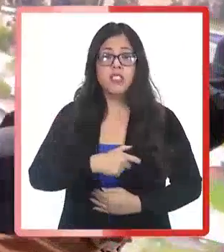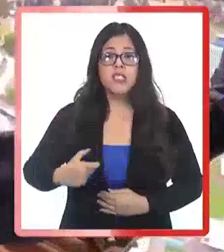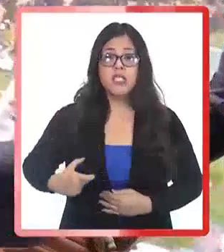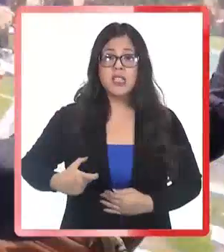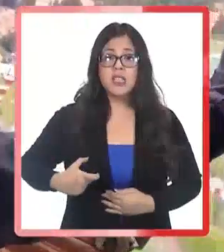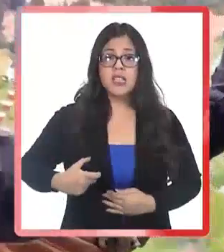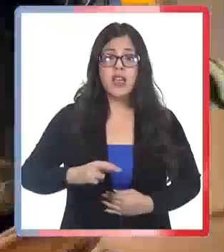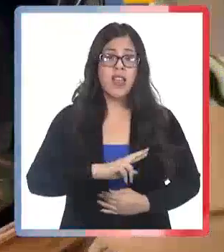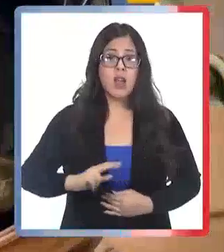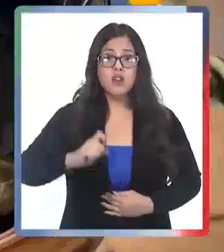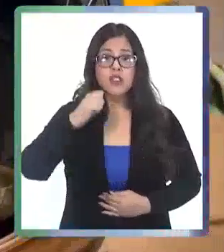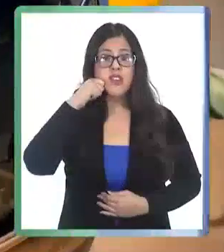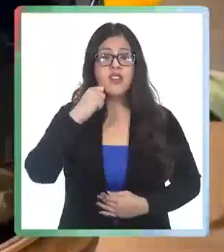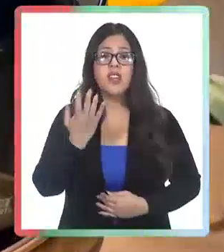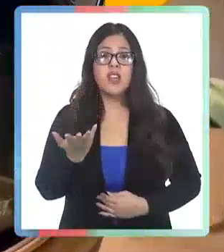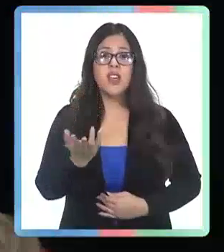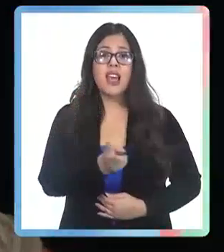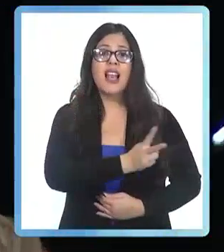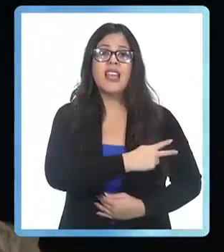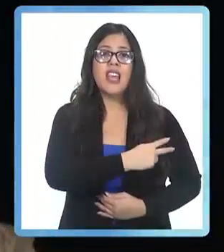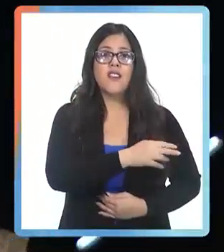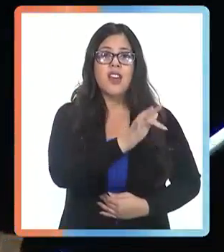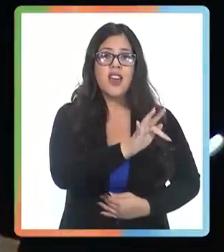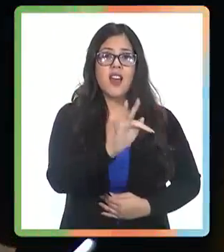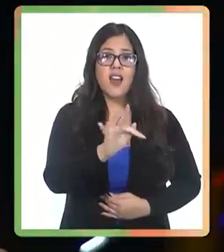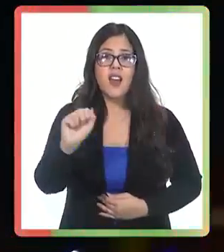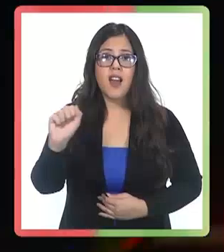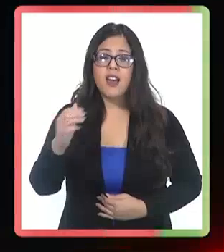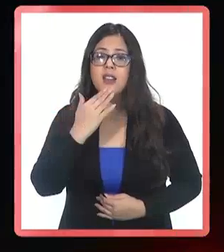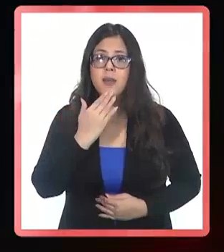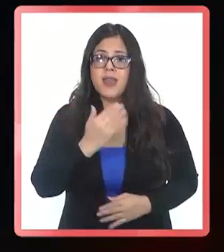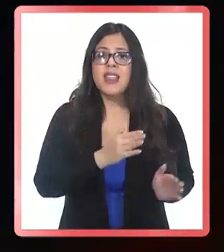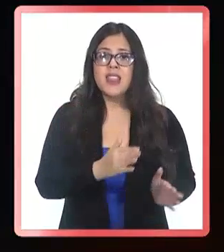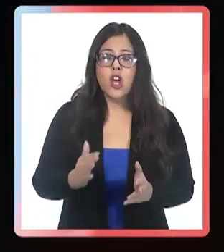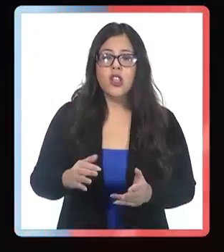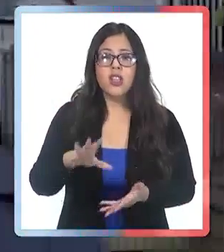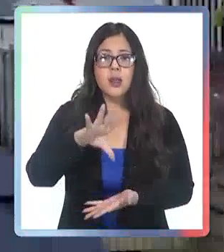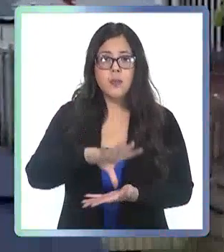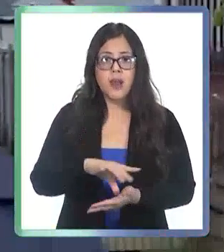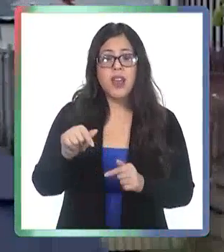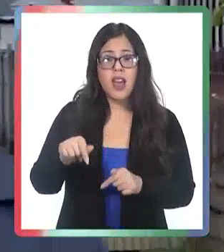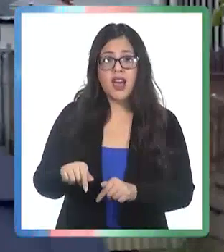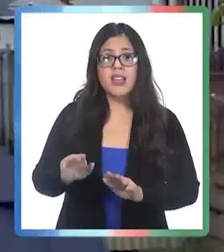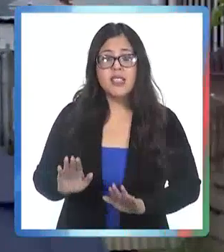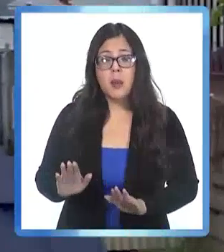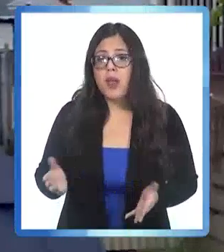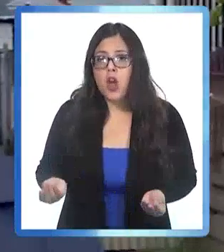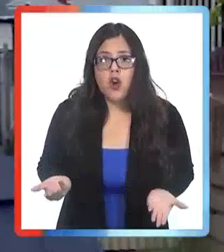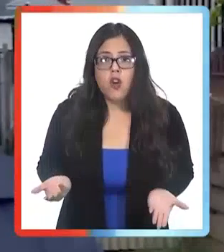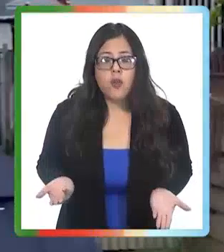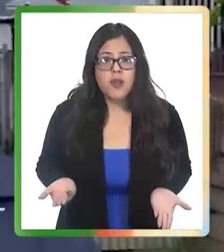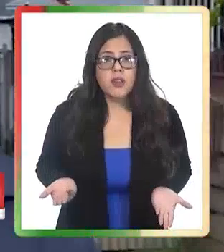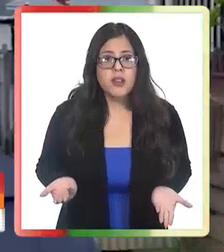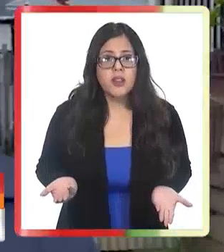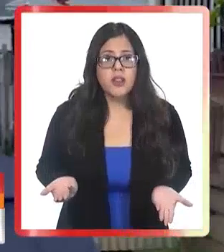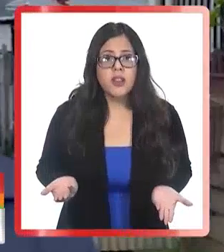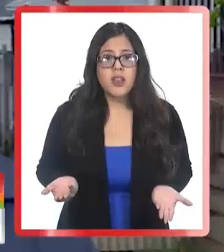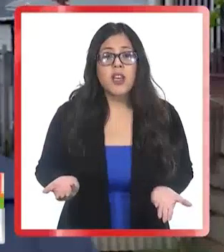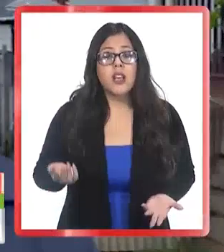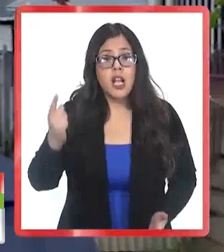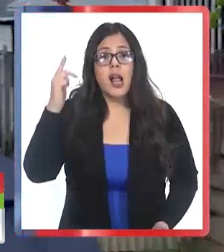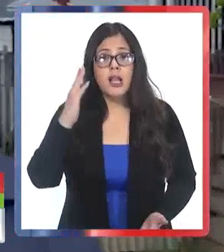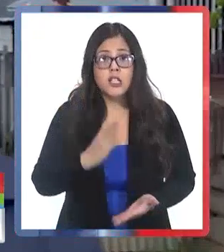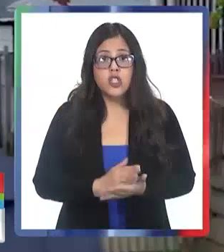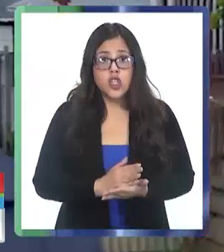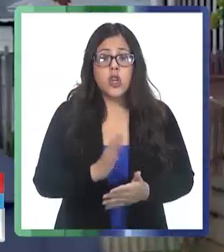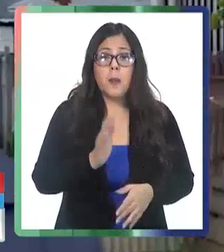República es el jefe de las Fuerzas Armadas y orden del país. Es de esperar que efectivamente lo que él ha